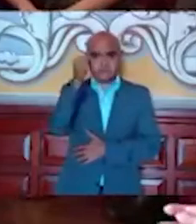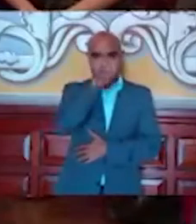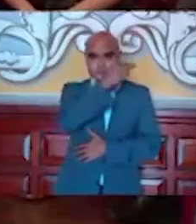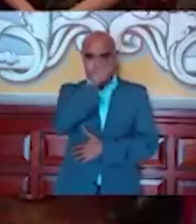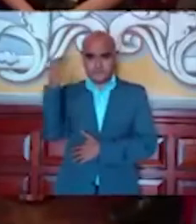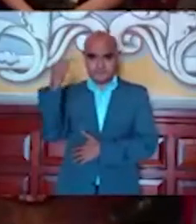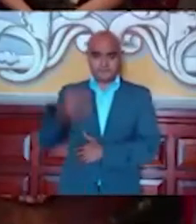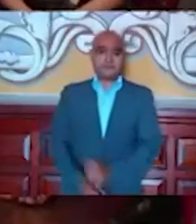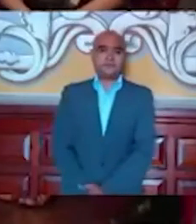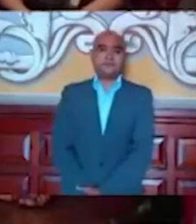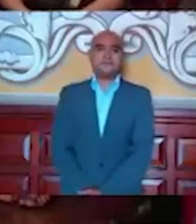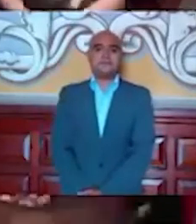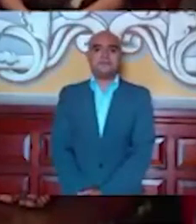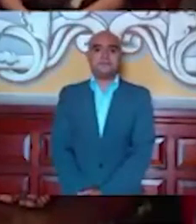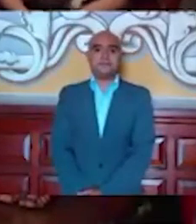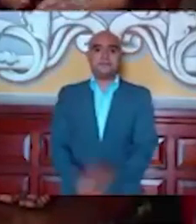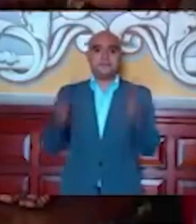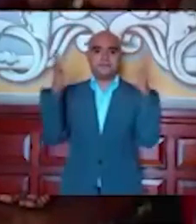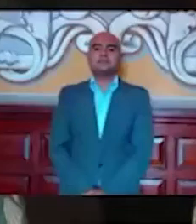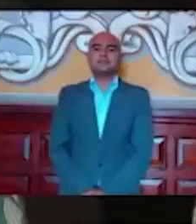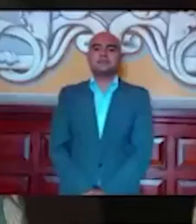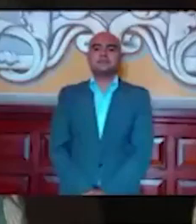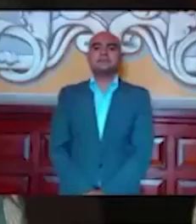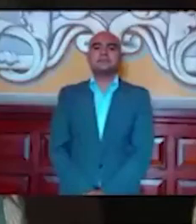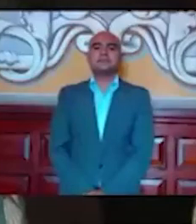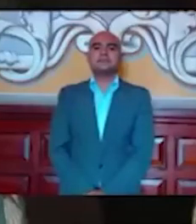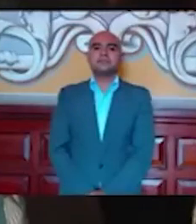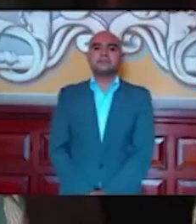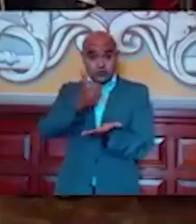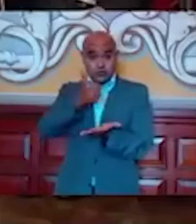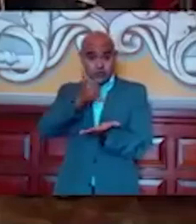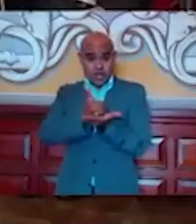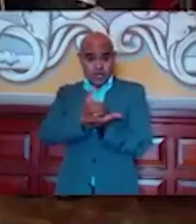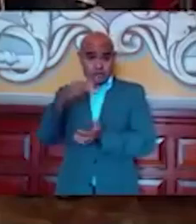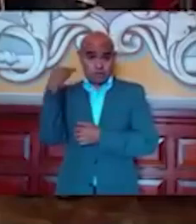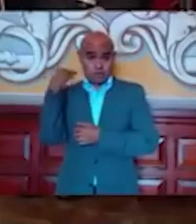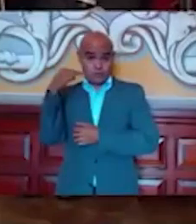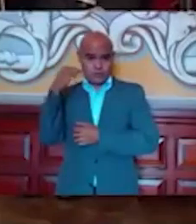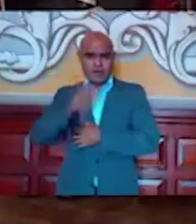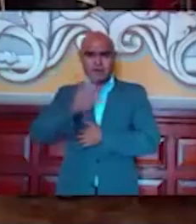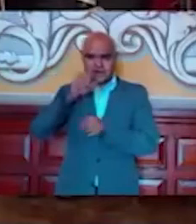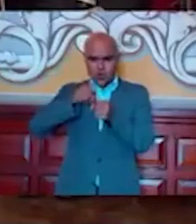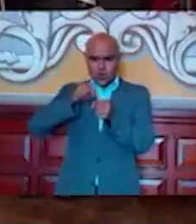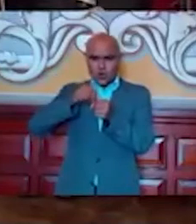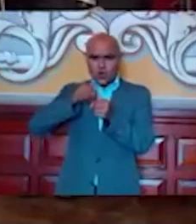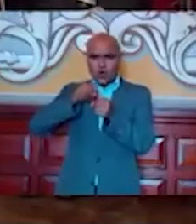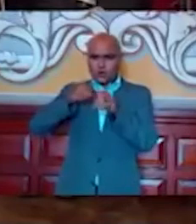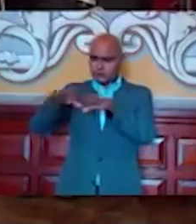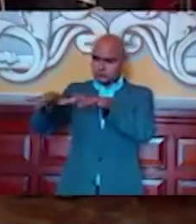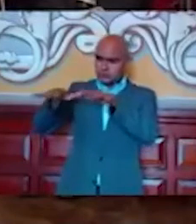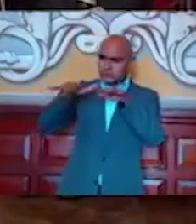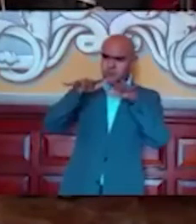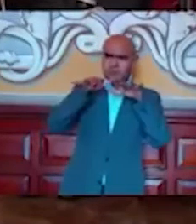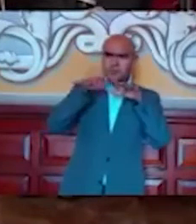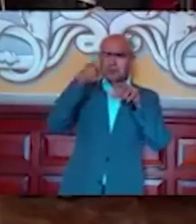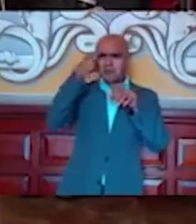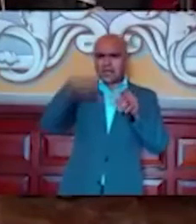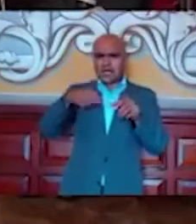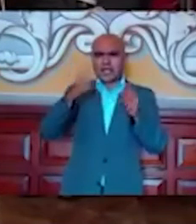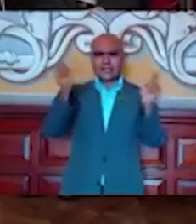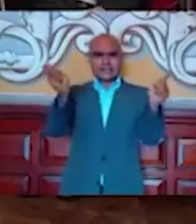Estos días que nuestra ciudad se pinta de color es motivo para poder celebrar en algo que